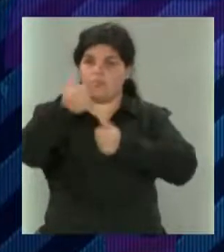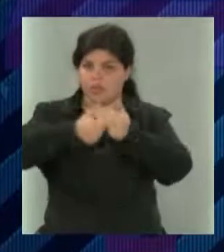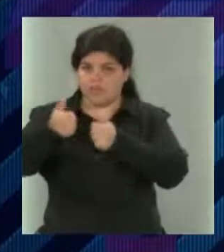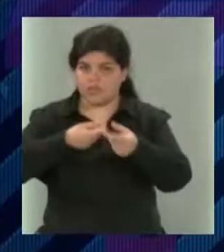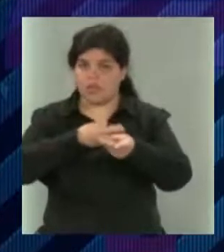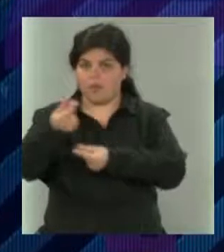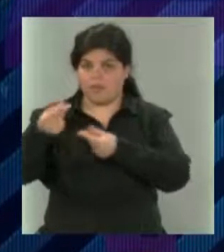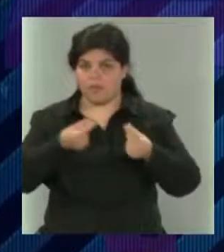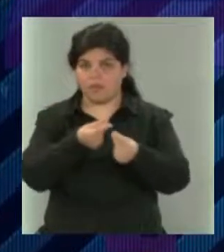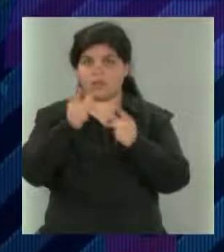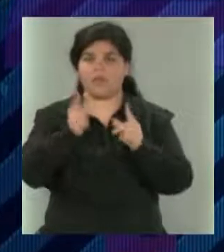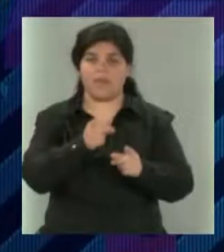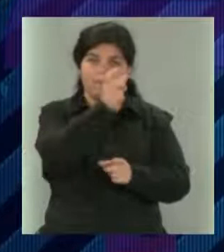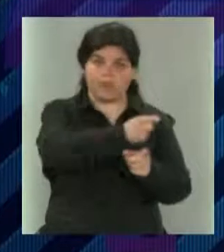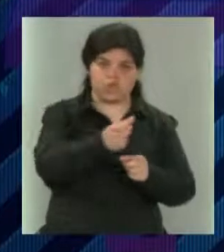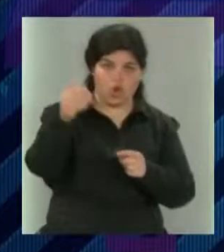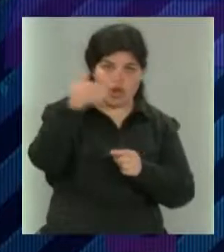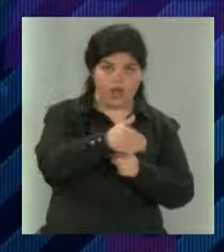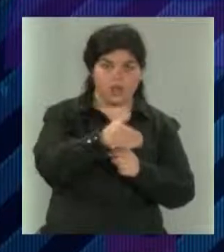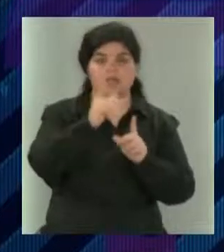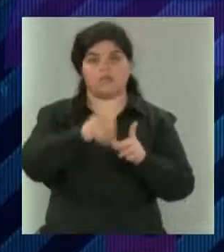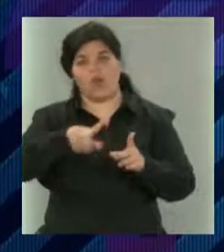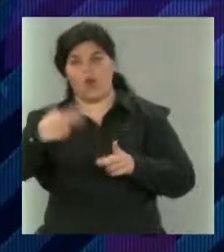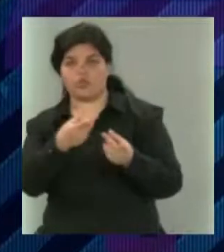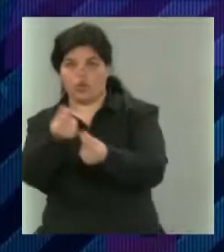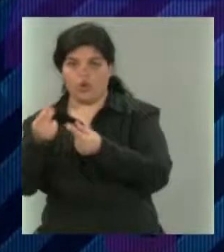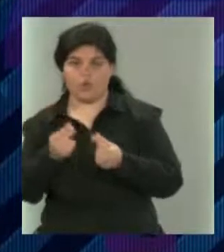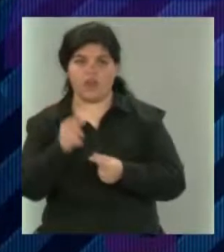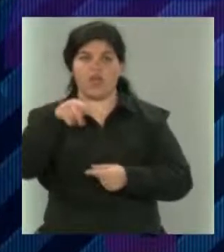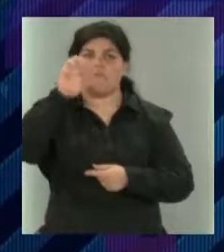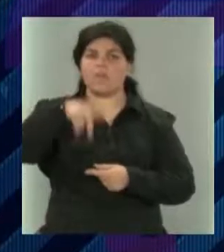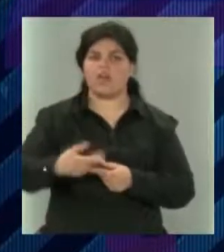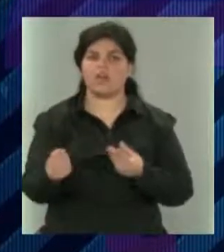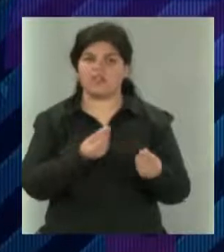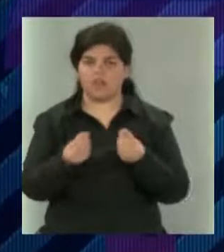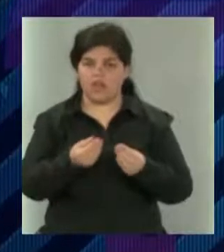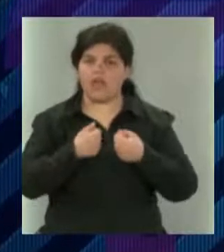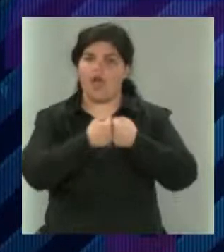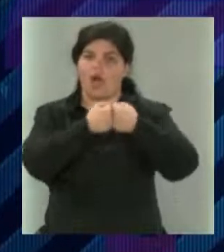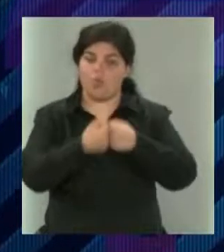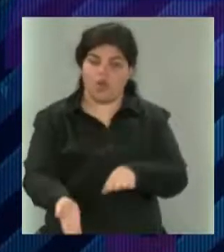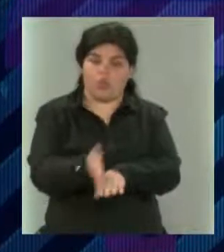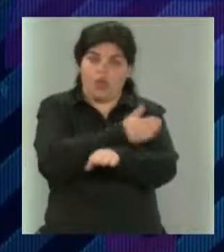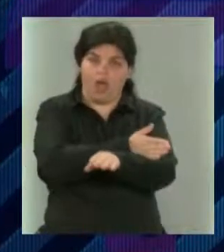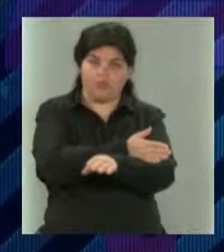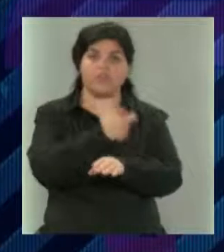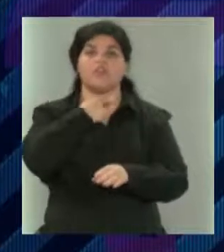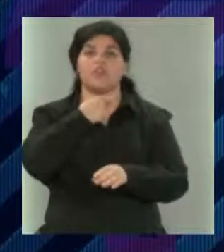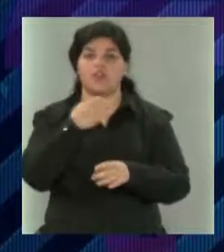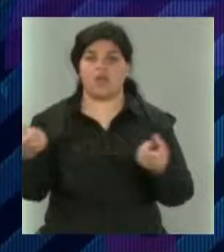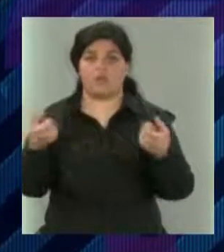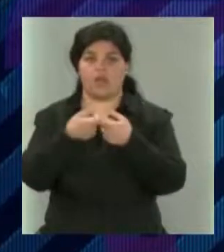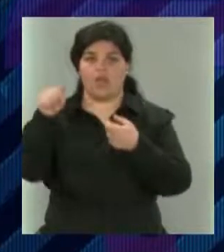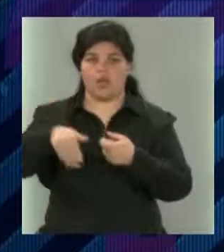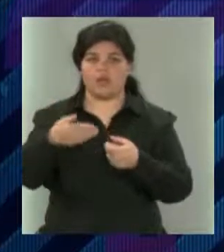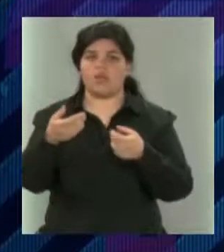de clientes y consumidores. El horizonte de este plan es implementar acciones surgidas de un consenso en el seno de la Corporación